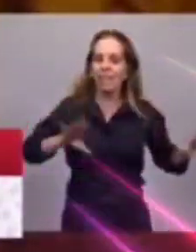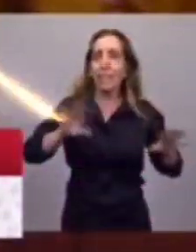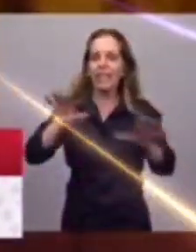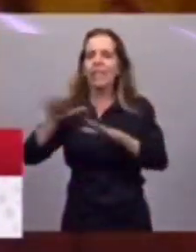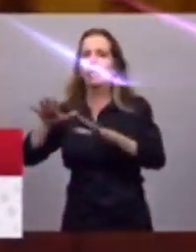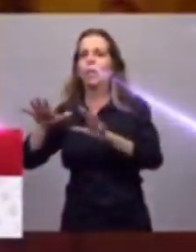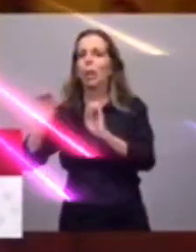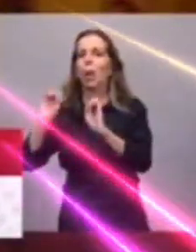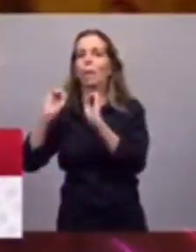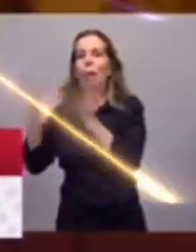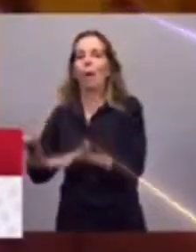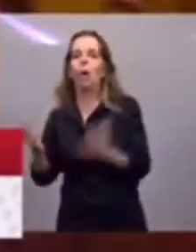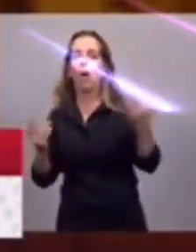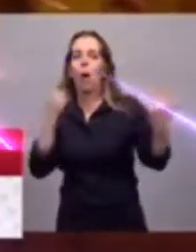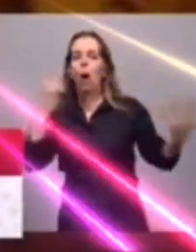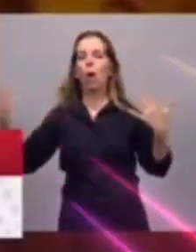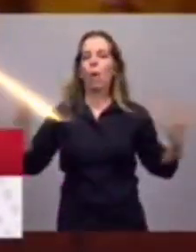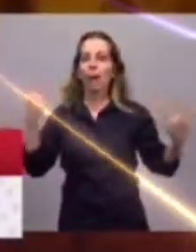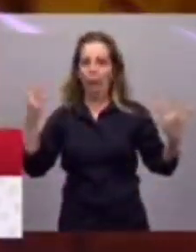más curioso.